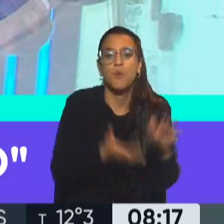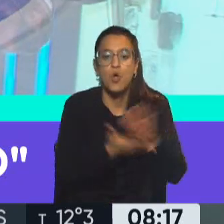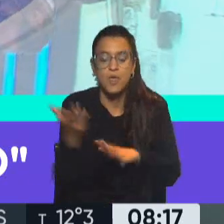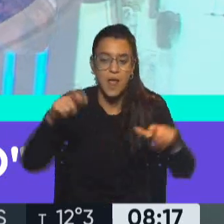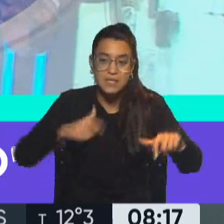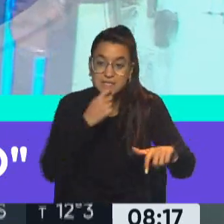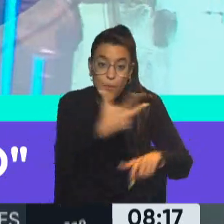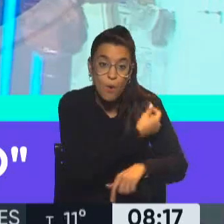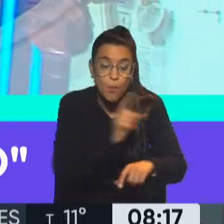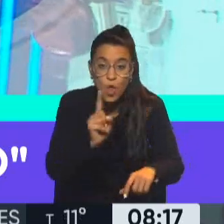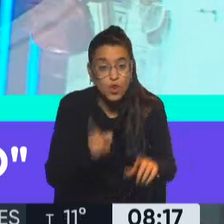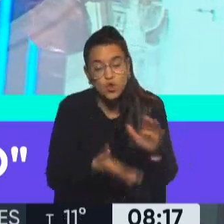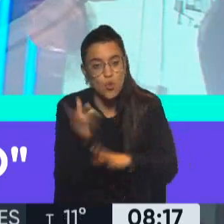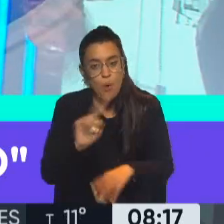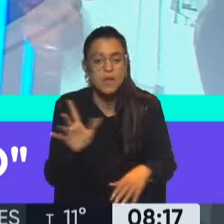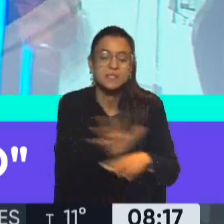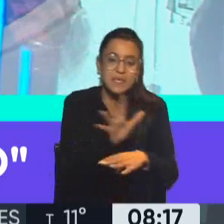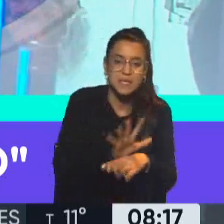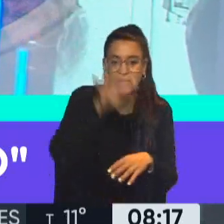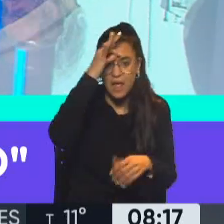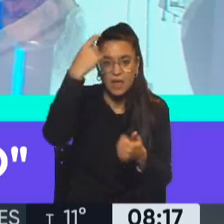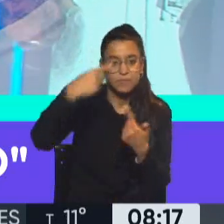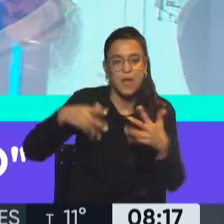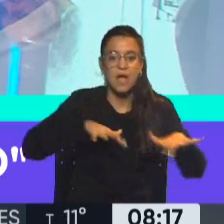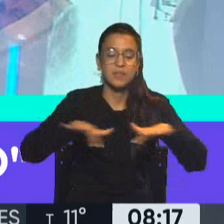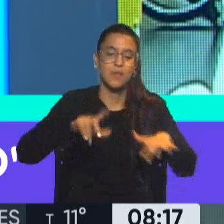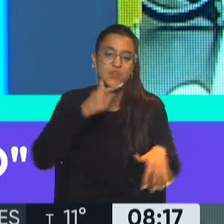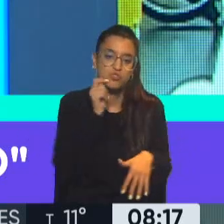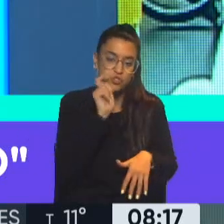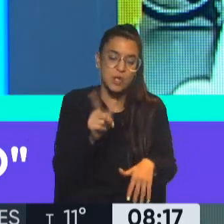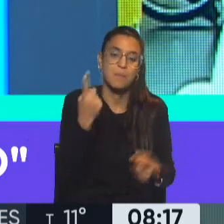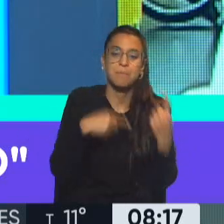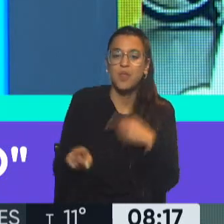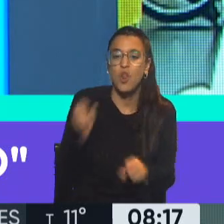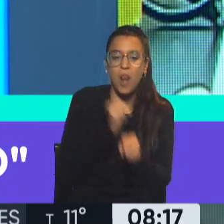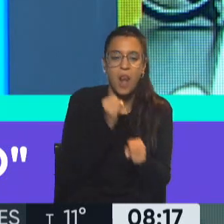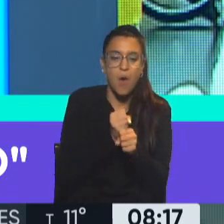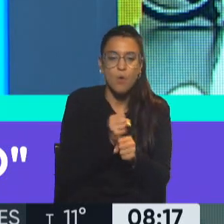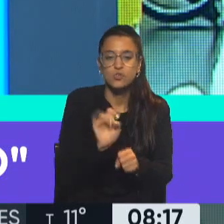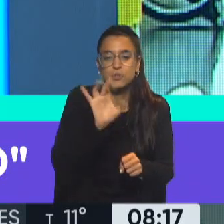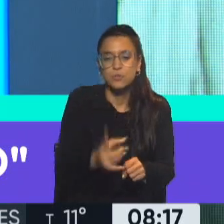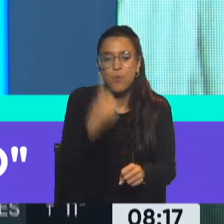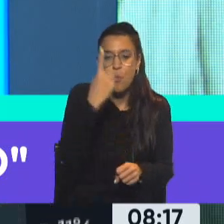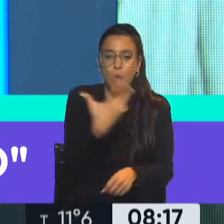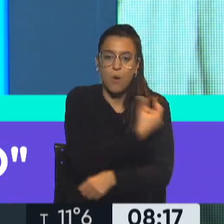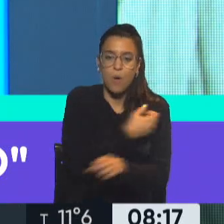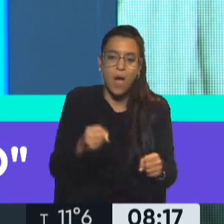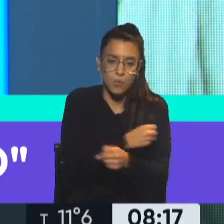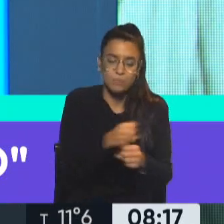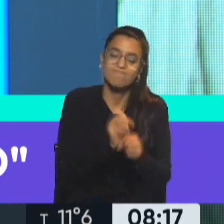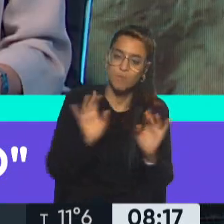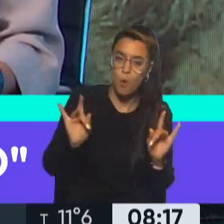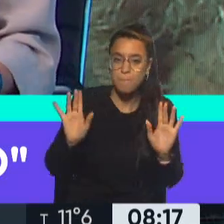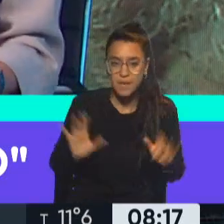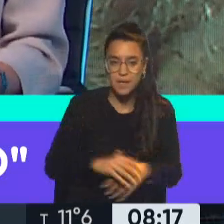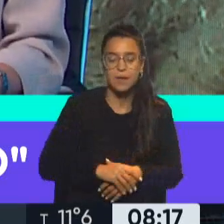si no está vacunado no va, ir al cine, un teatro, actividades sociales. Pero lo que es laboral, yo creo que con una vacuna autorizada es más complicado.